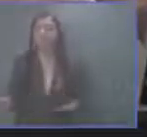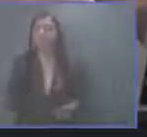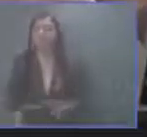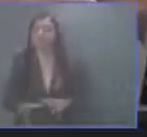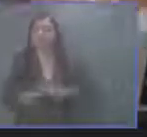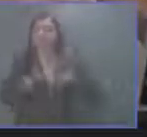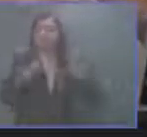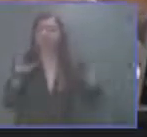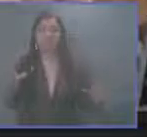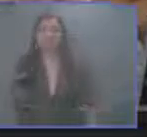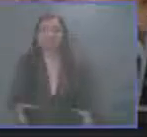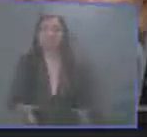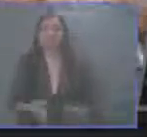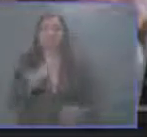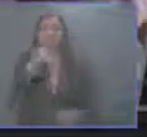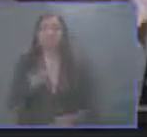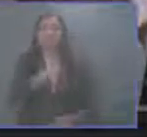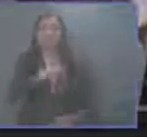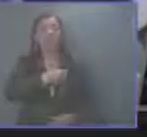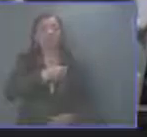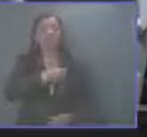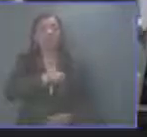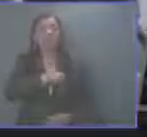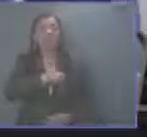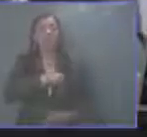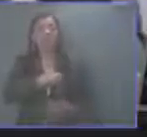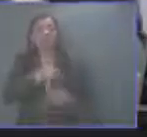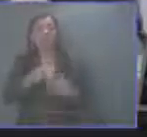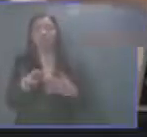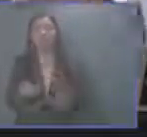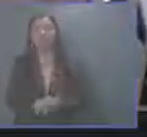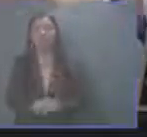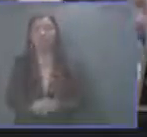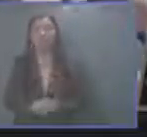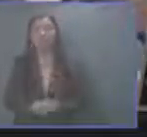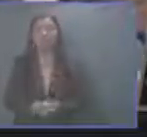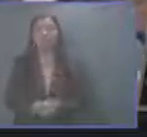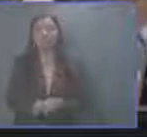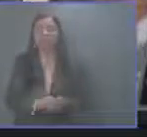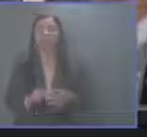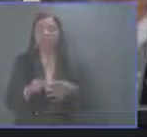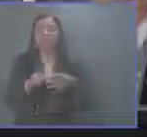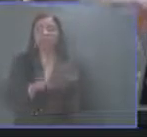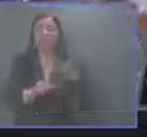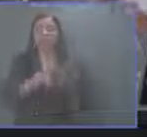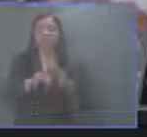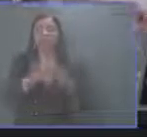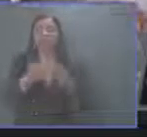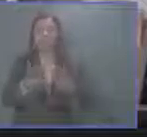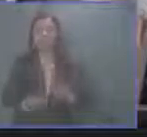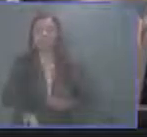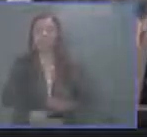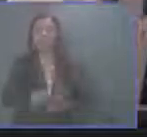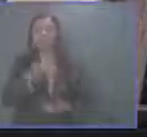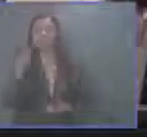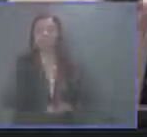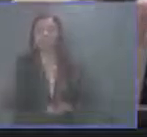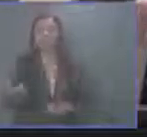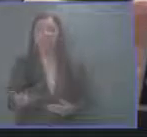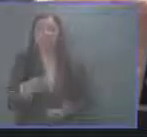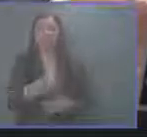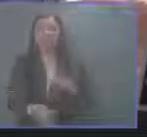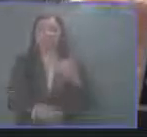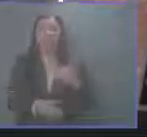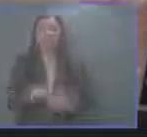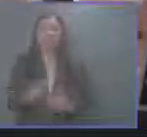el rol de representación que tiene el órgano legislativo por constitución eso es algo que está minando